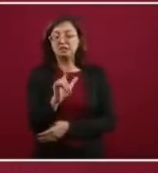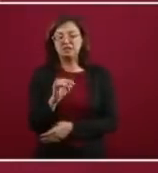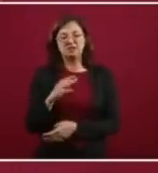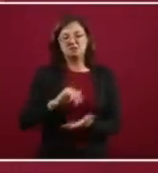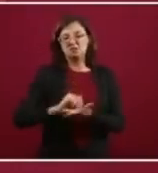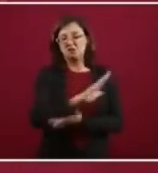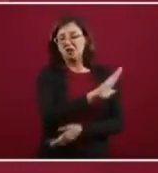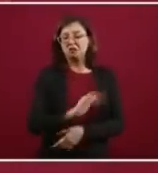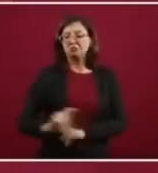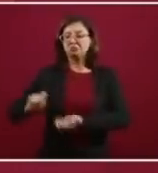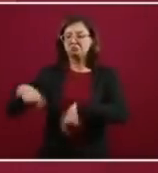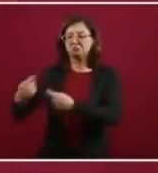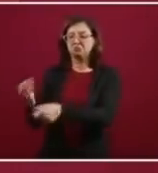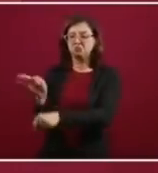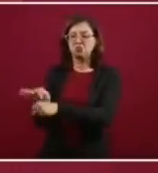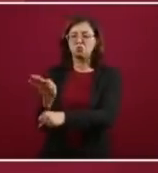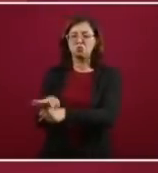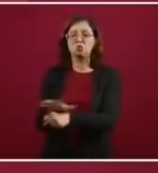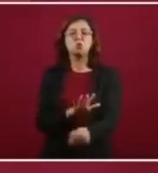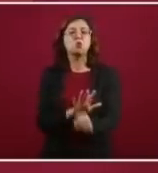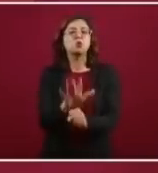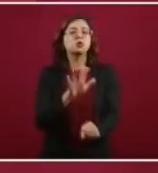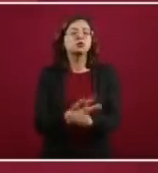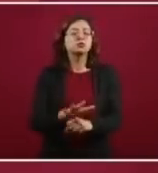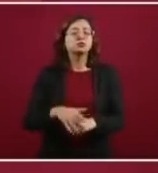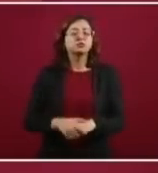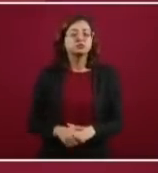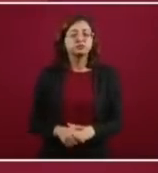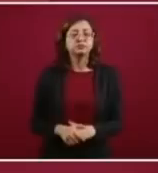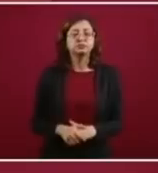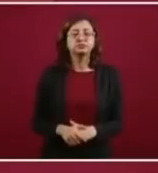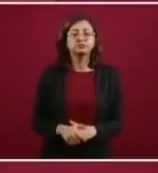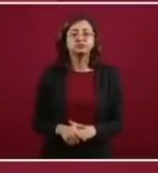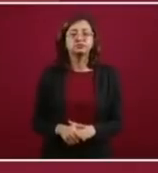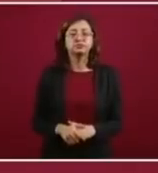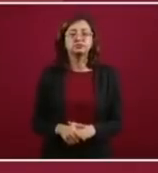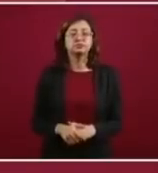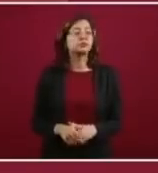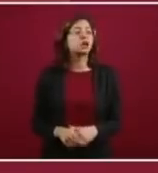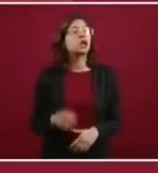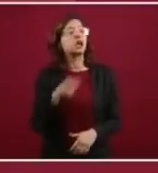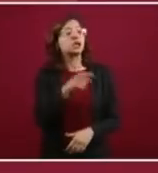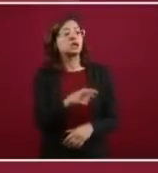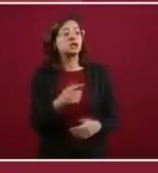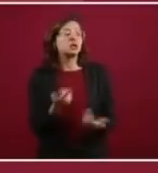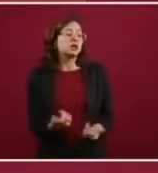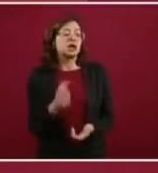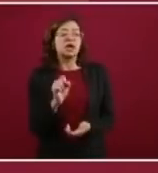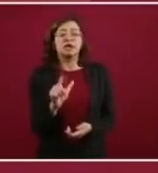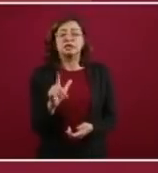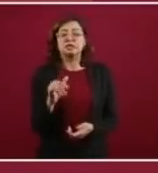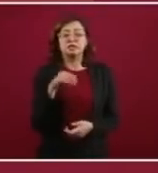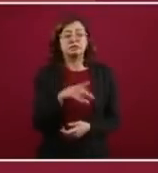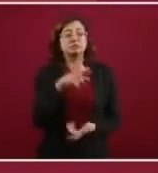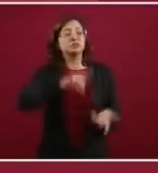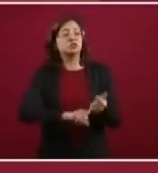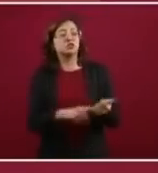Slim? Que la empresa de Slim no tenía solvencia económica.